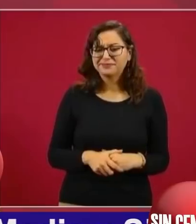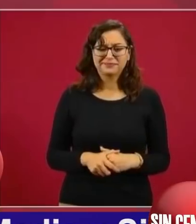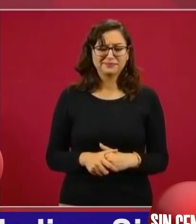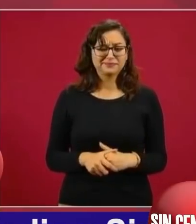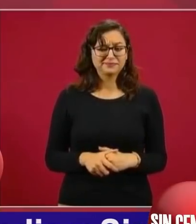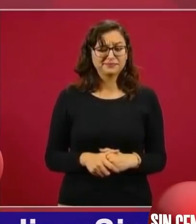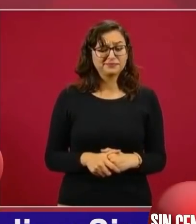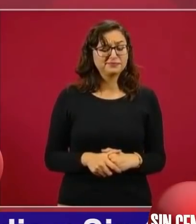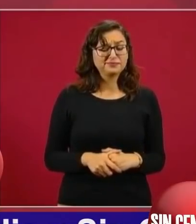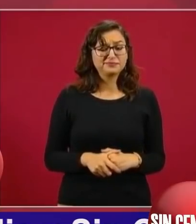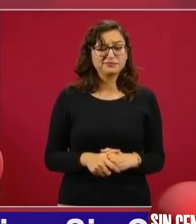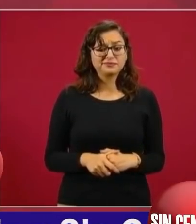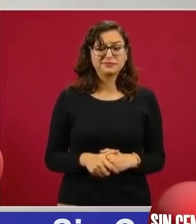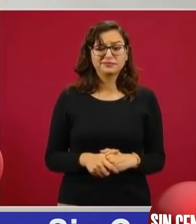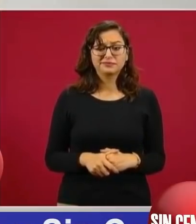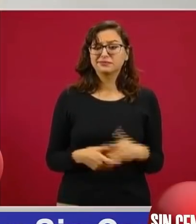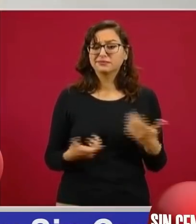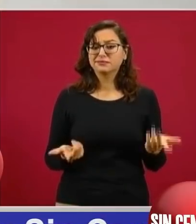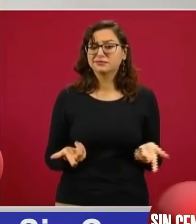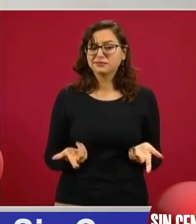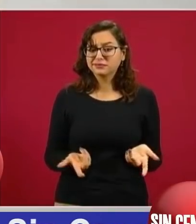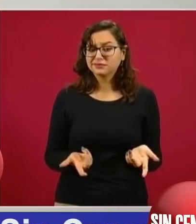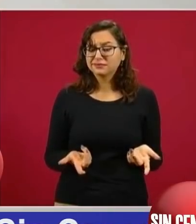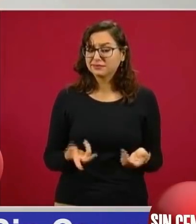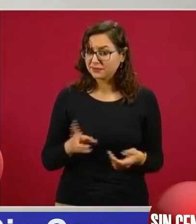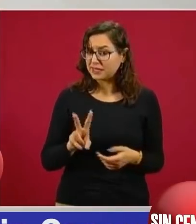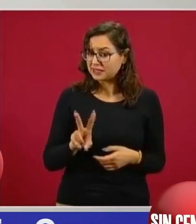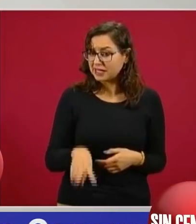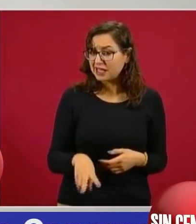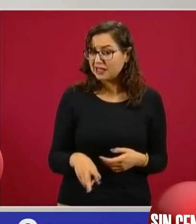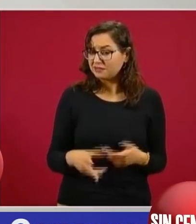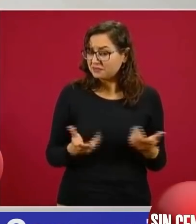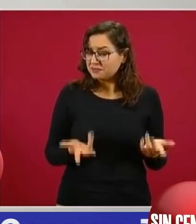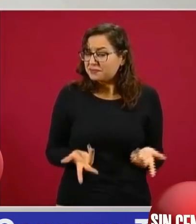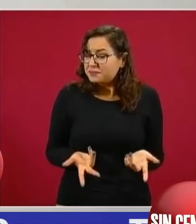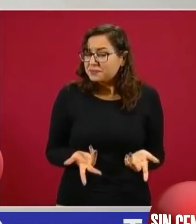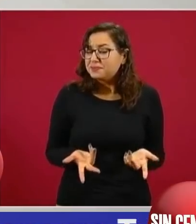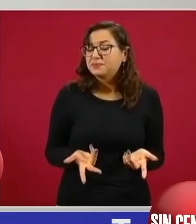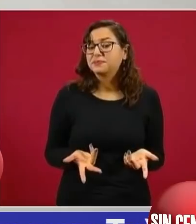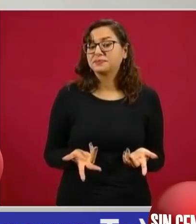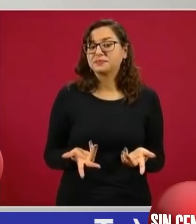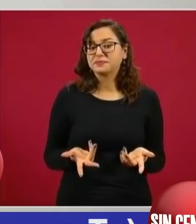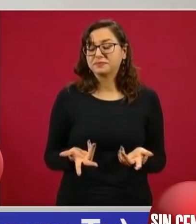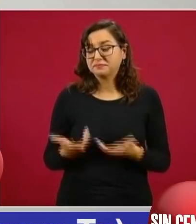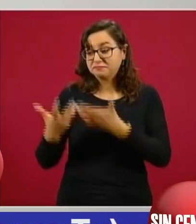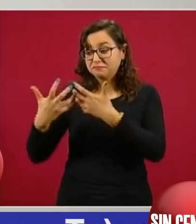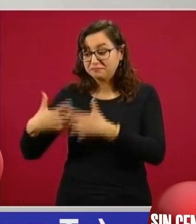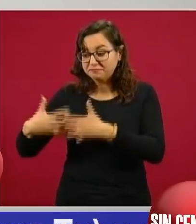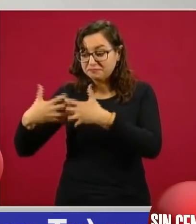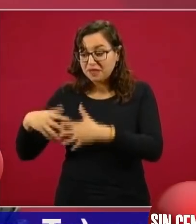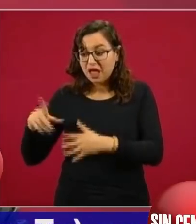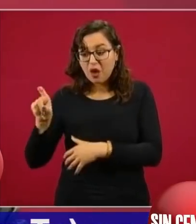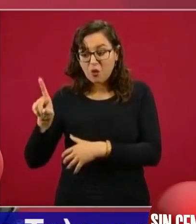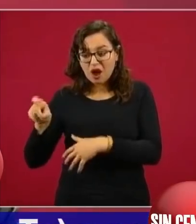así de que en este caso de las hidroeléctricas